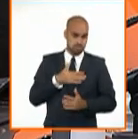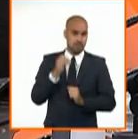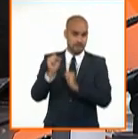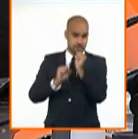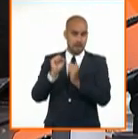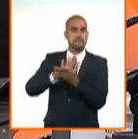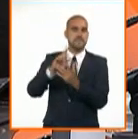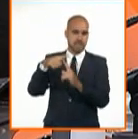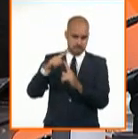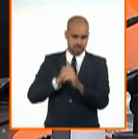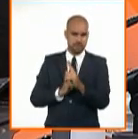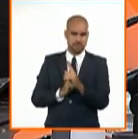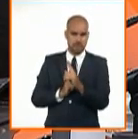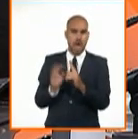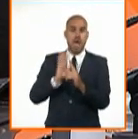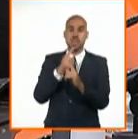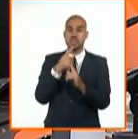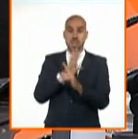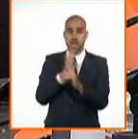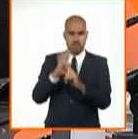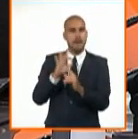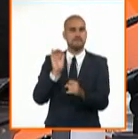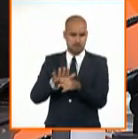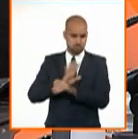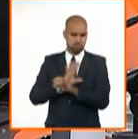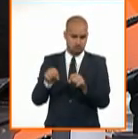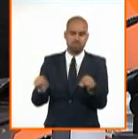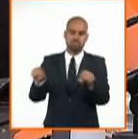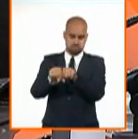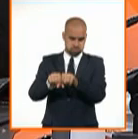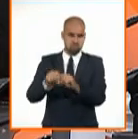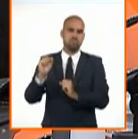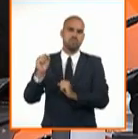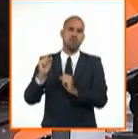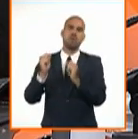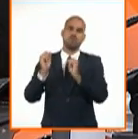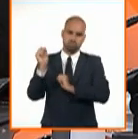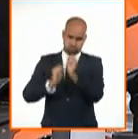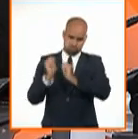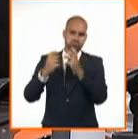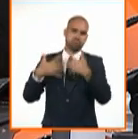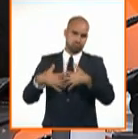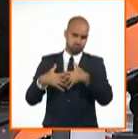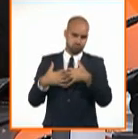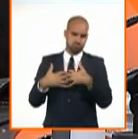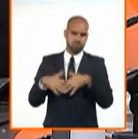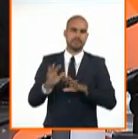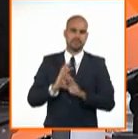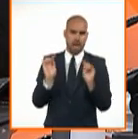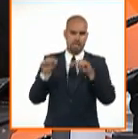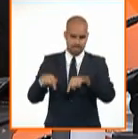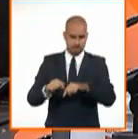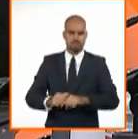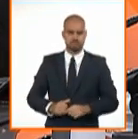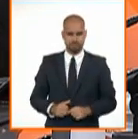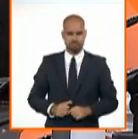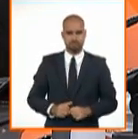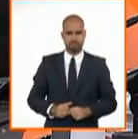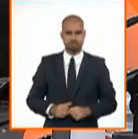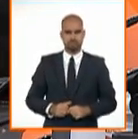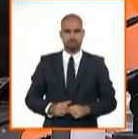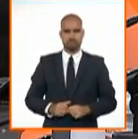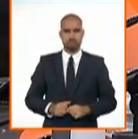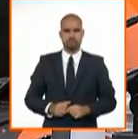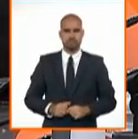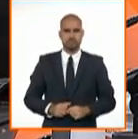se ha podido restablecer se ha podido restablecer como se señalaba el presidente pues las operaciones en las últimas horas eso